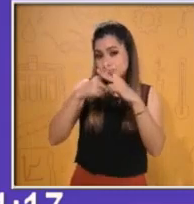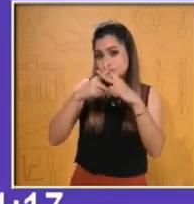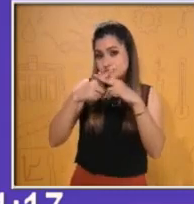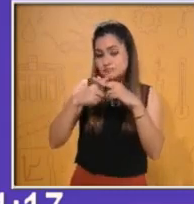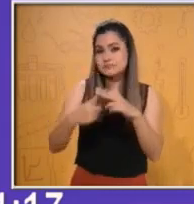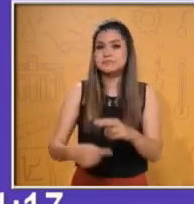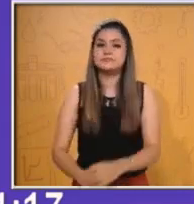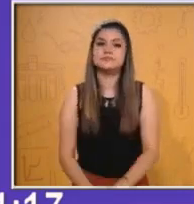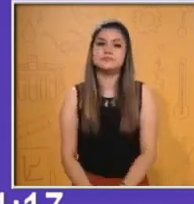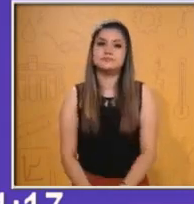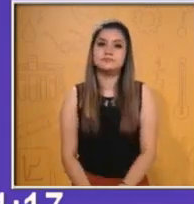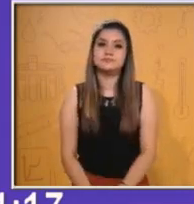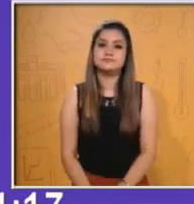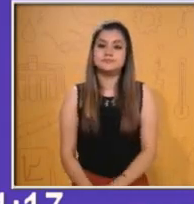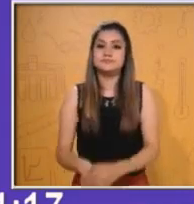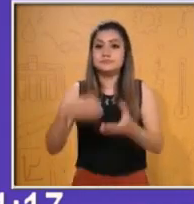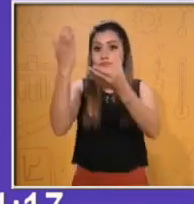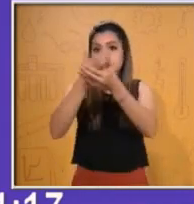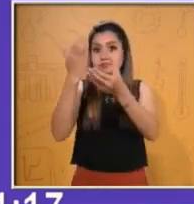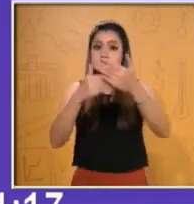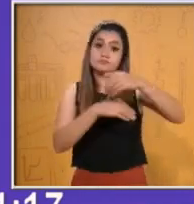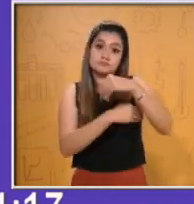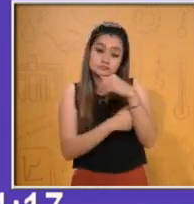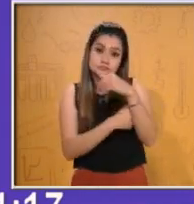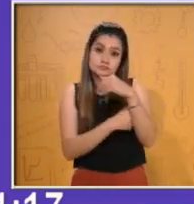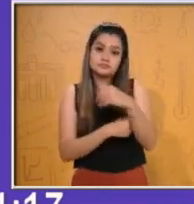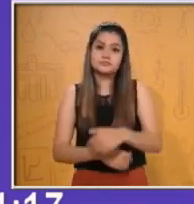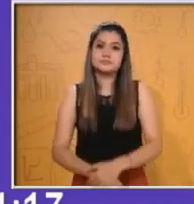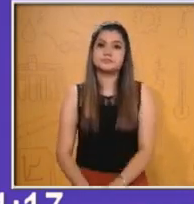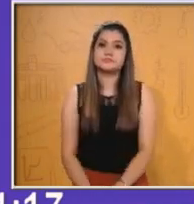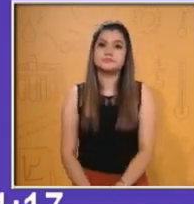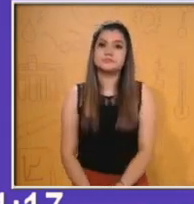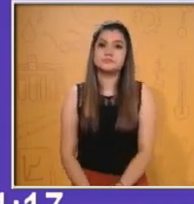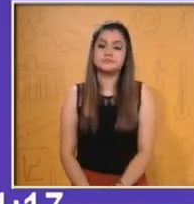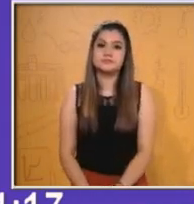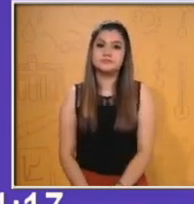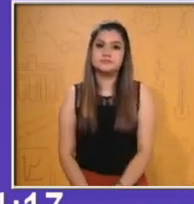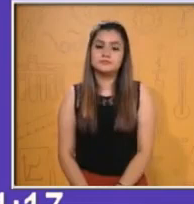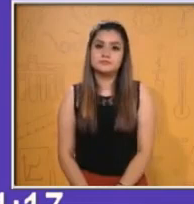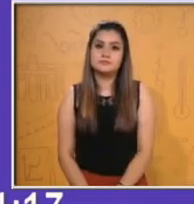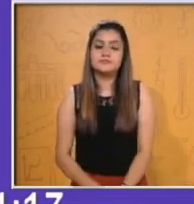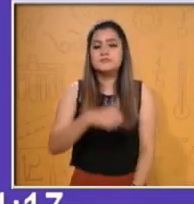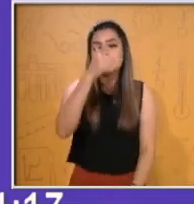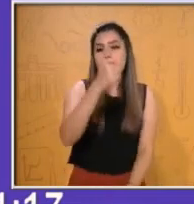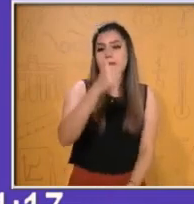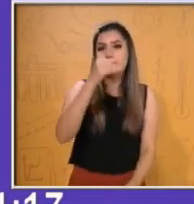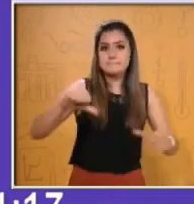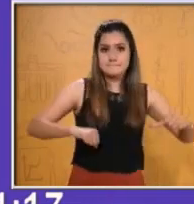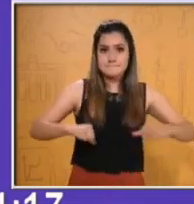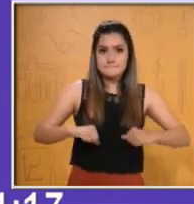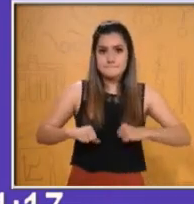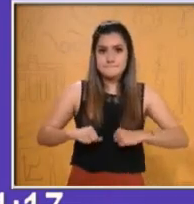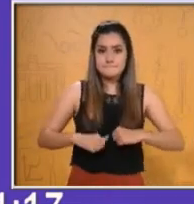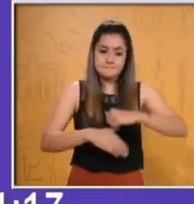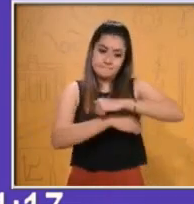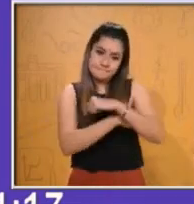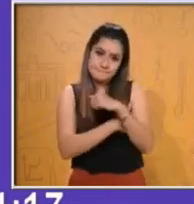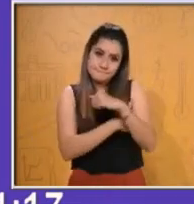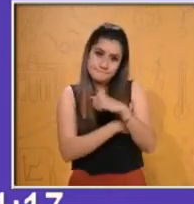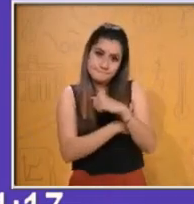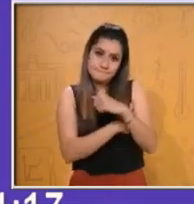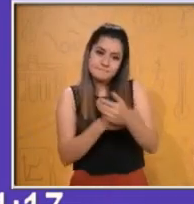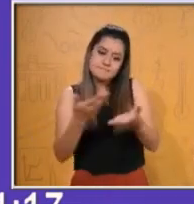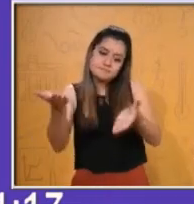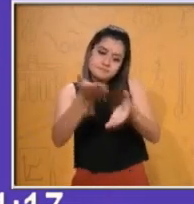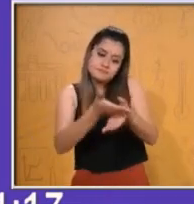y la carpeta de evidencias, porque ahí vamos a ir colocando todo el trabajo que estamos haciendo en todas